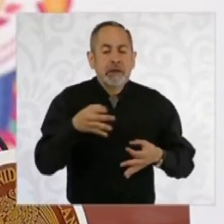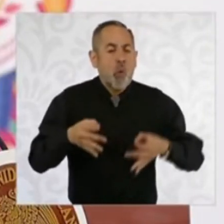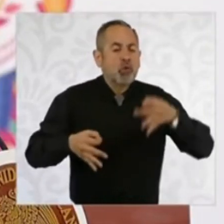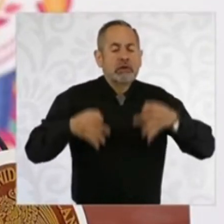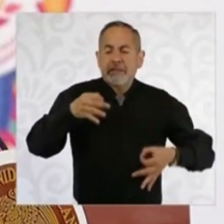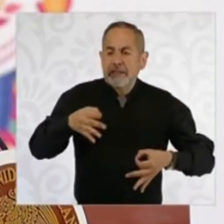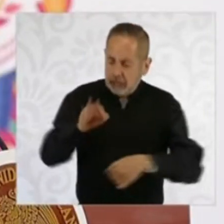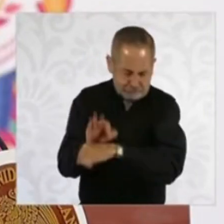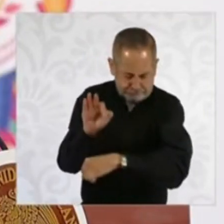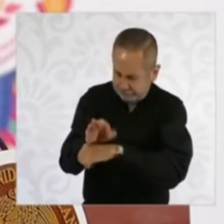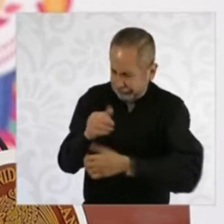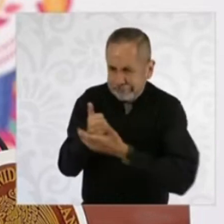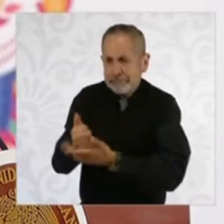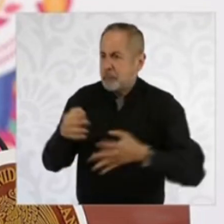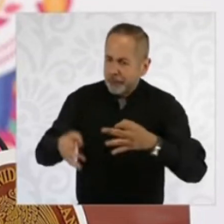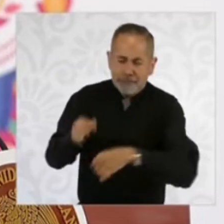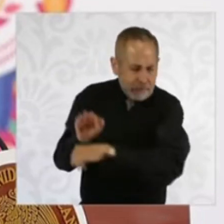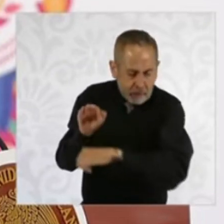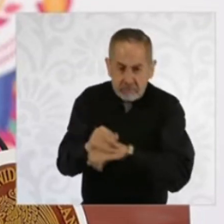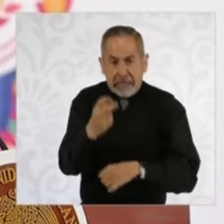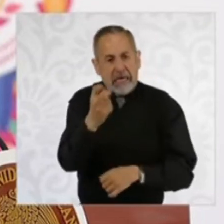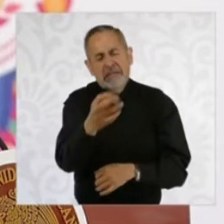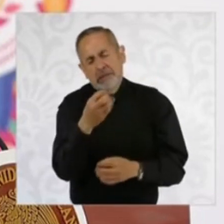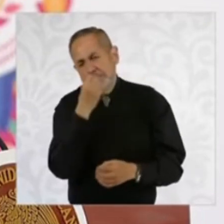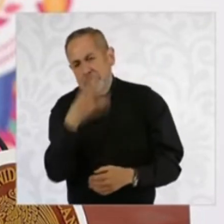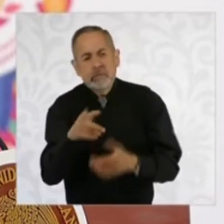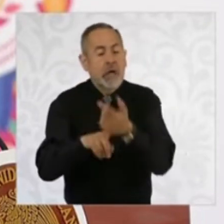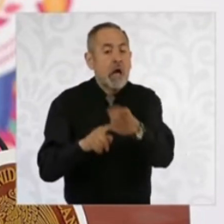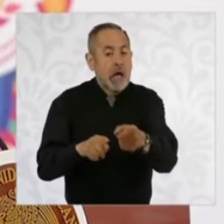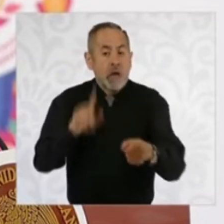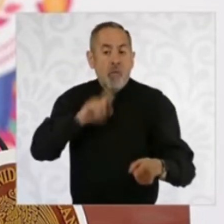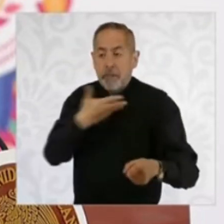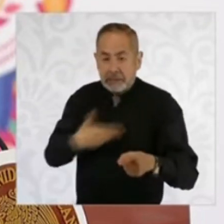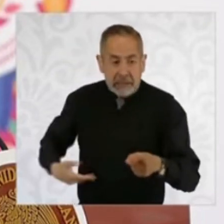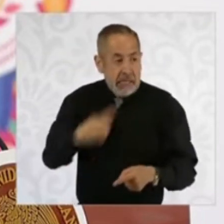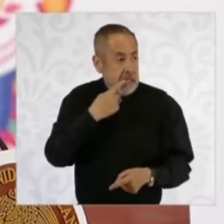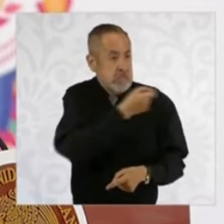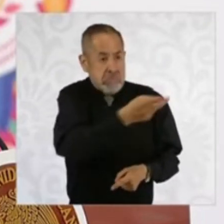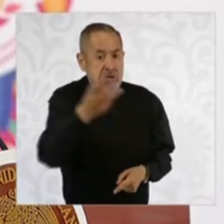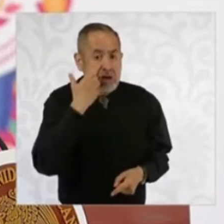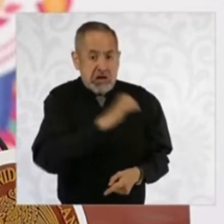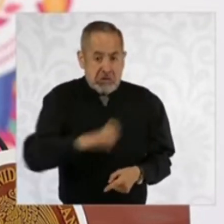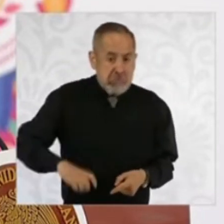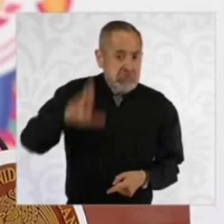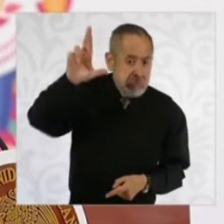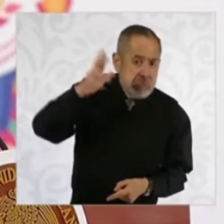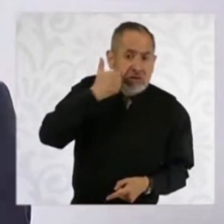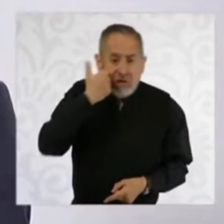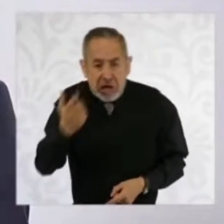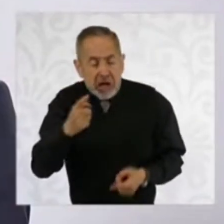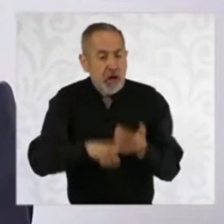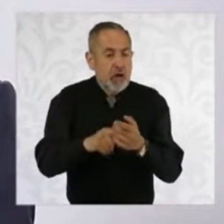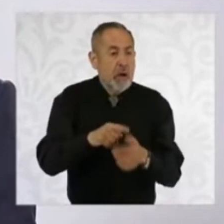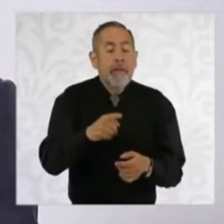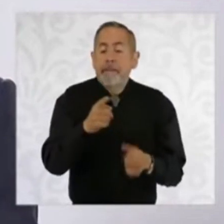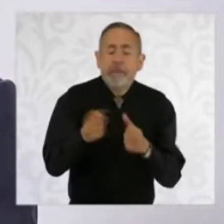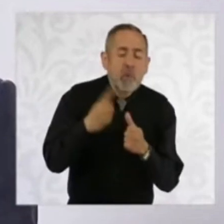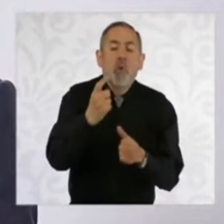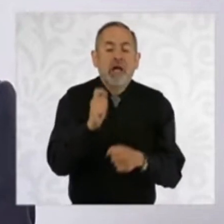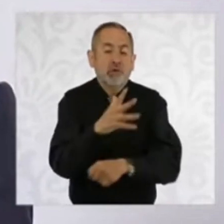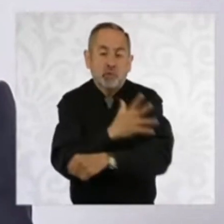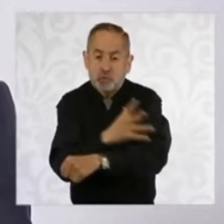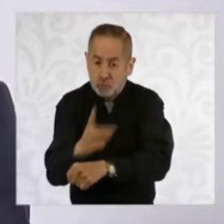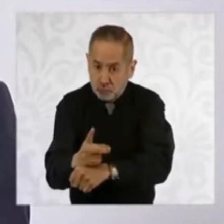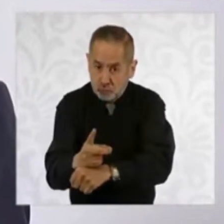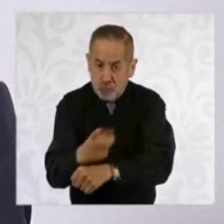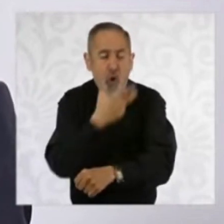impartir justicia. Requerimos, lo ha dicho la Presidenta, candidatos y candidatas que sean primero que nada honestos,